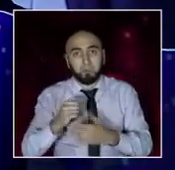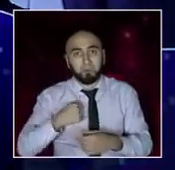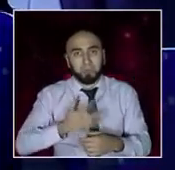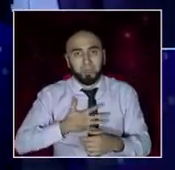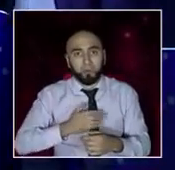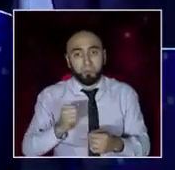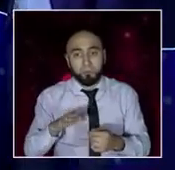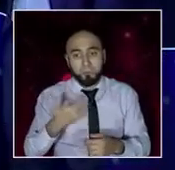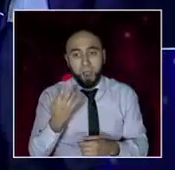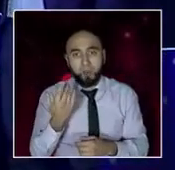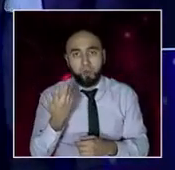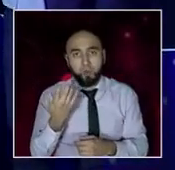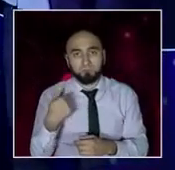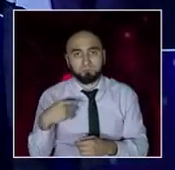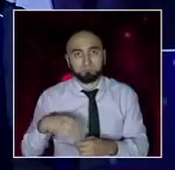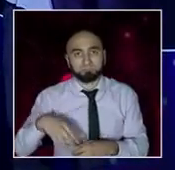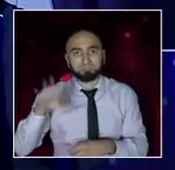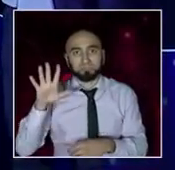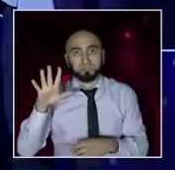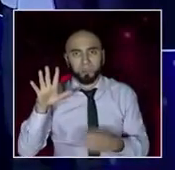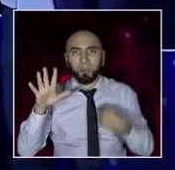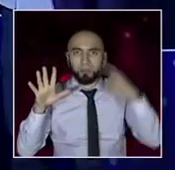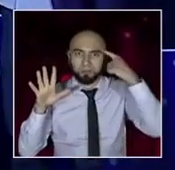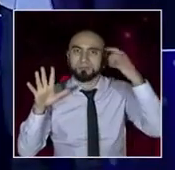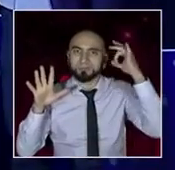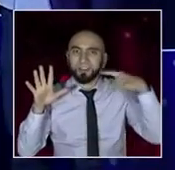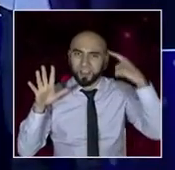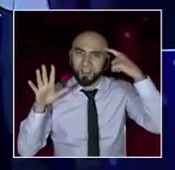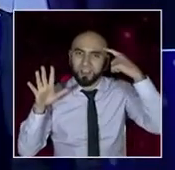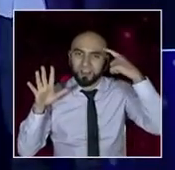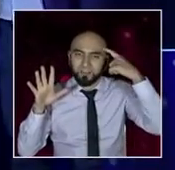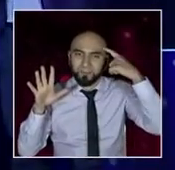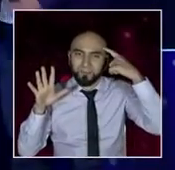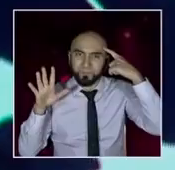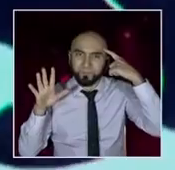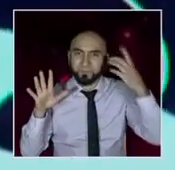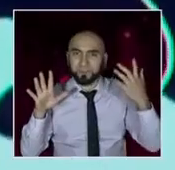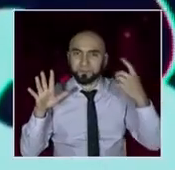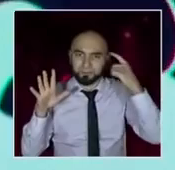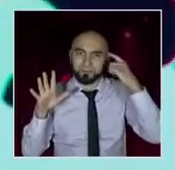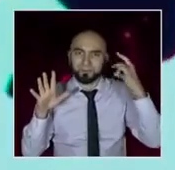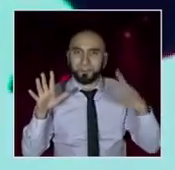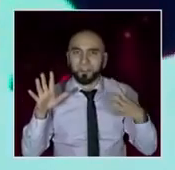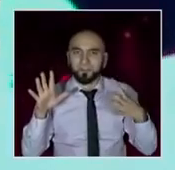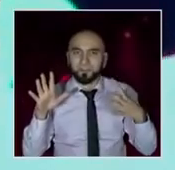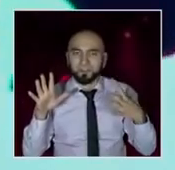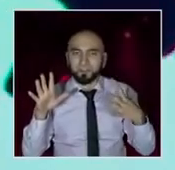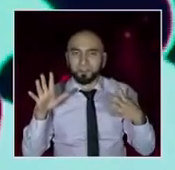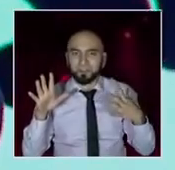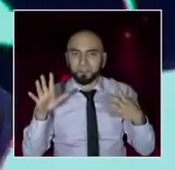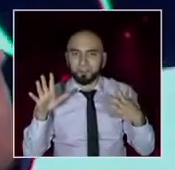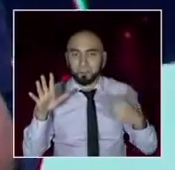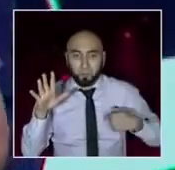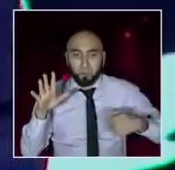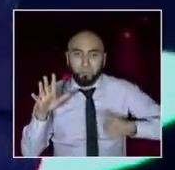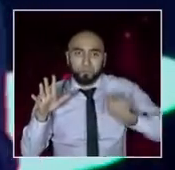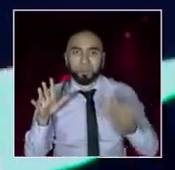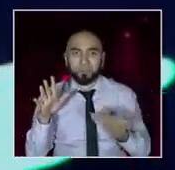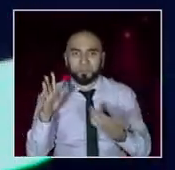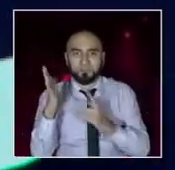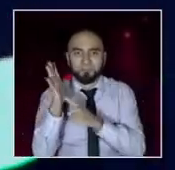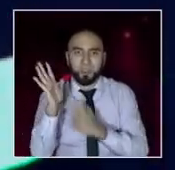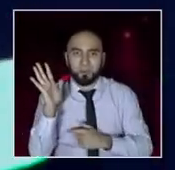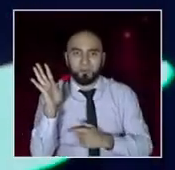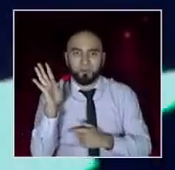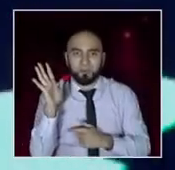experiencio una sensación consciente de hacerlo. Espero que es algo experimento, que es algo voluntario. Y